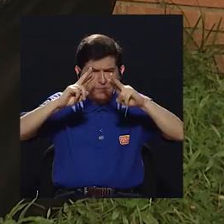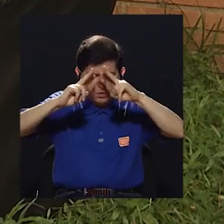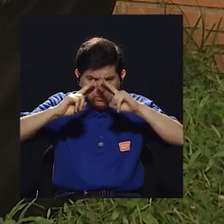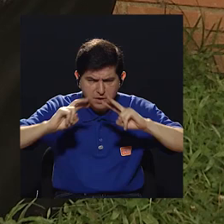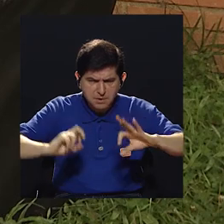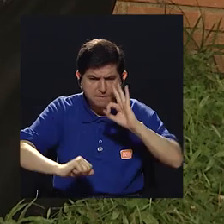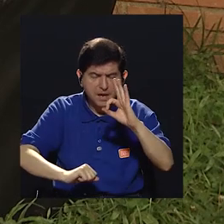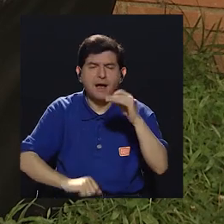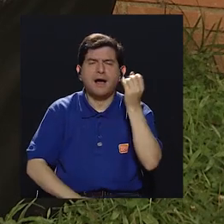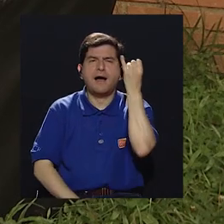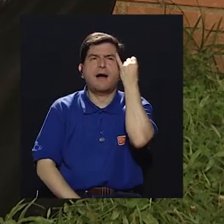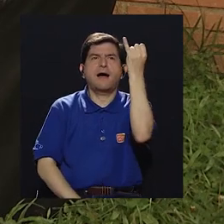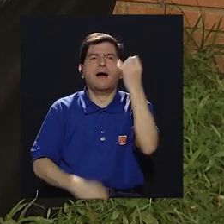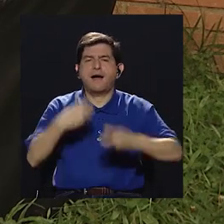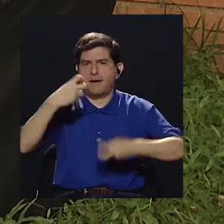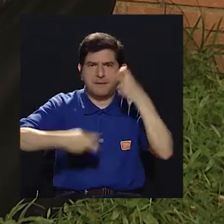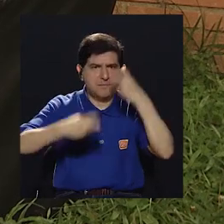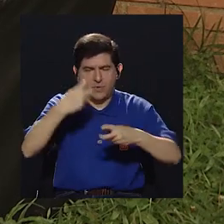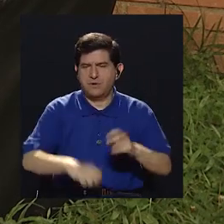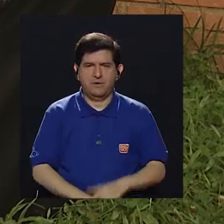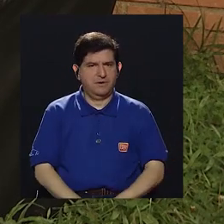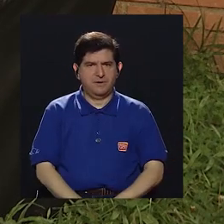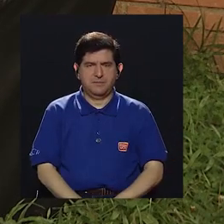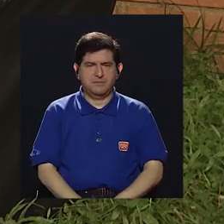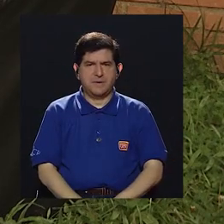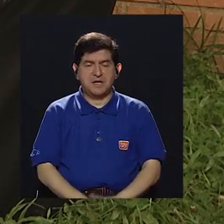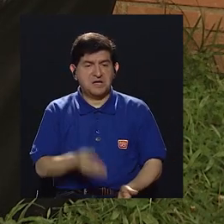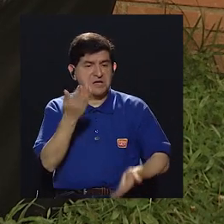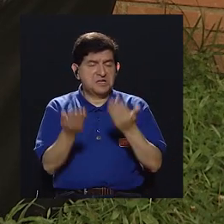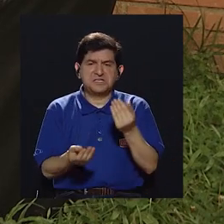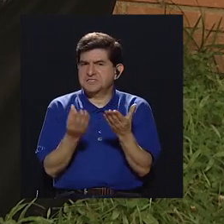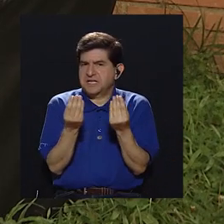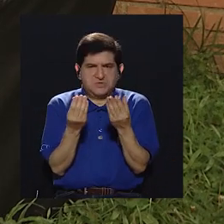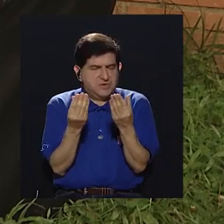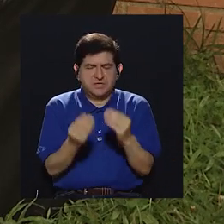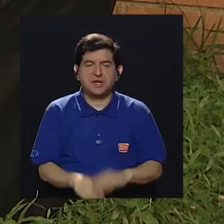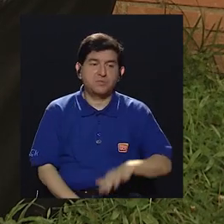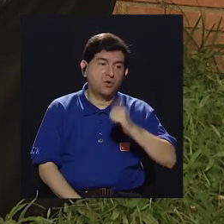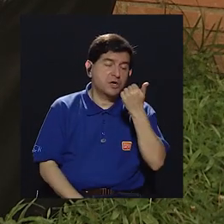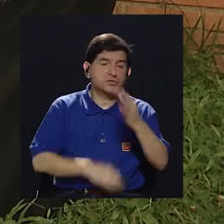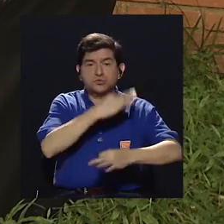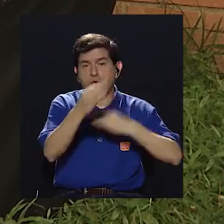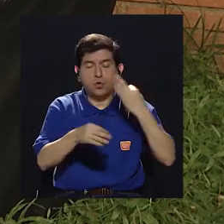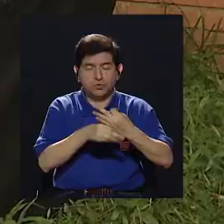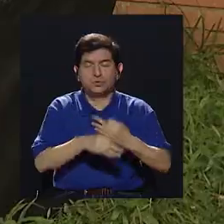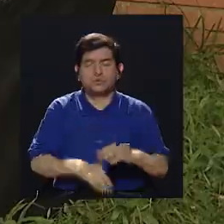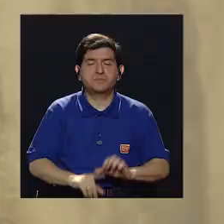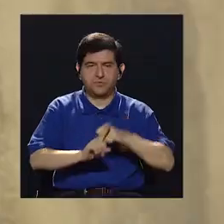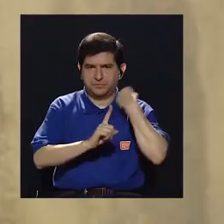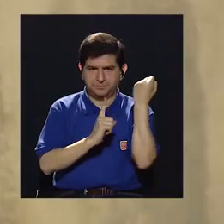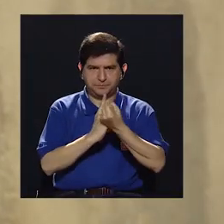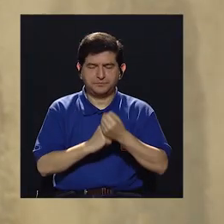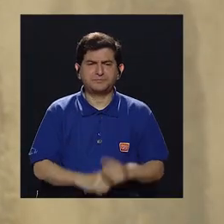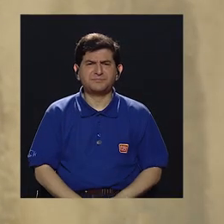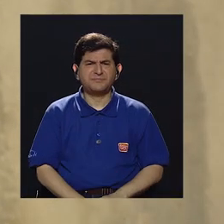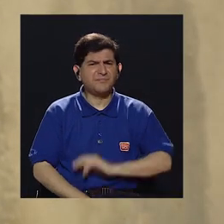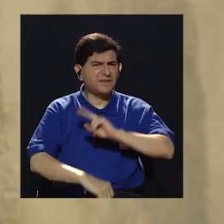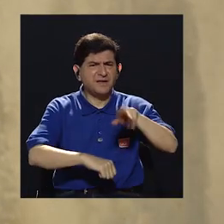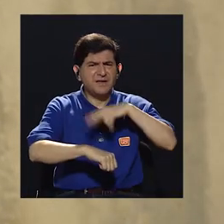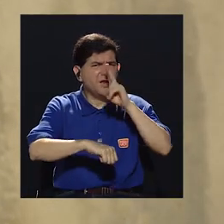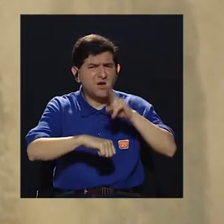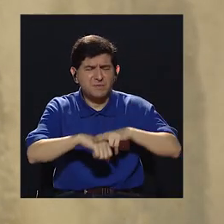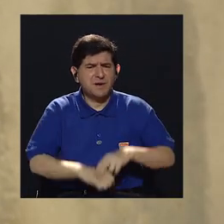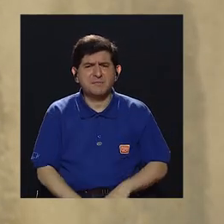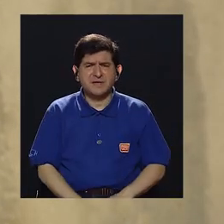que lo puedas examinar bien, te da una luz de dónde está el problema, que no es tanto ciático, sino que es un dolor referido a alguna otra articulación. ¿Qué tan frecuente es que